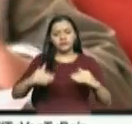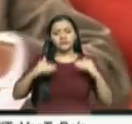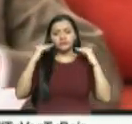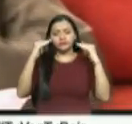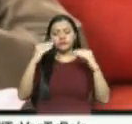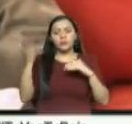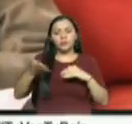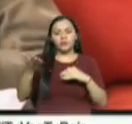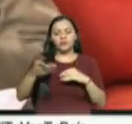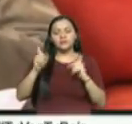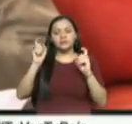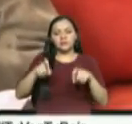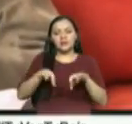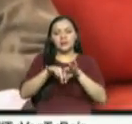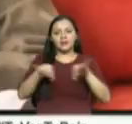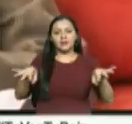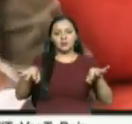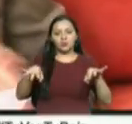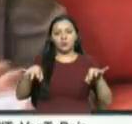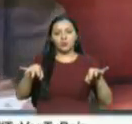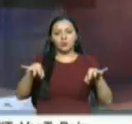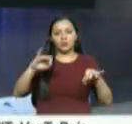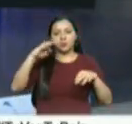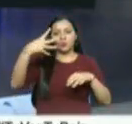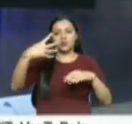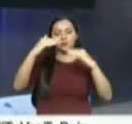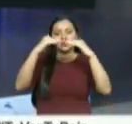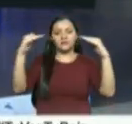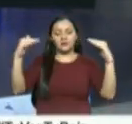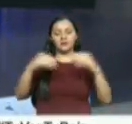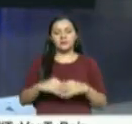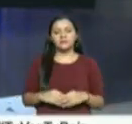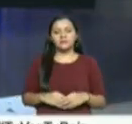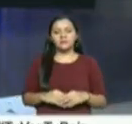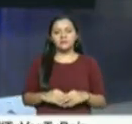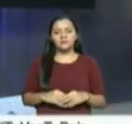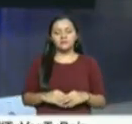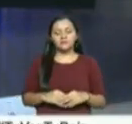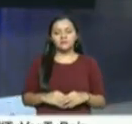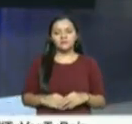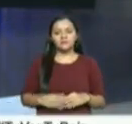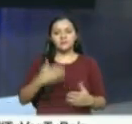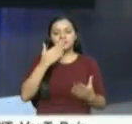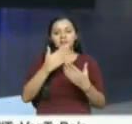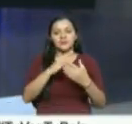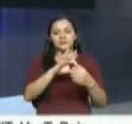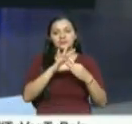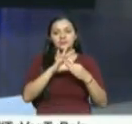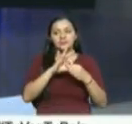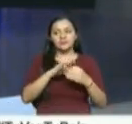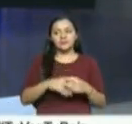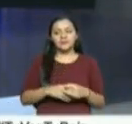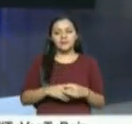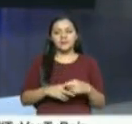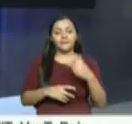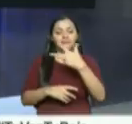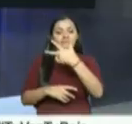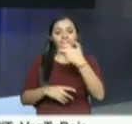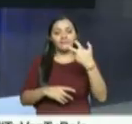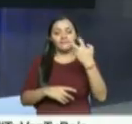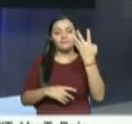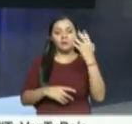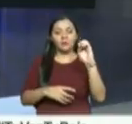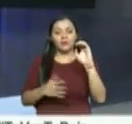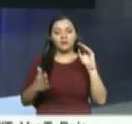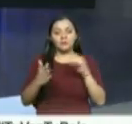nacional tenga títulos únicamente de cuarto nivel. Muchísimas gracias, Carolina, por esa nota. 340 mil millones